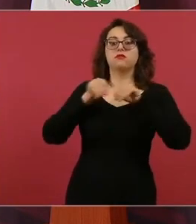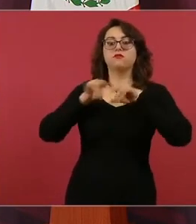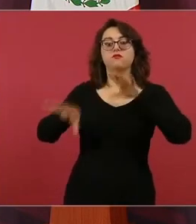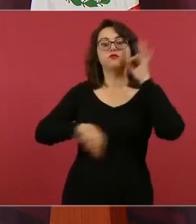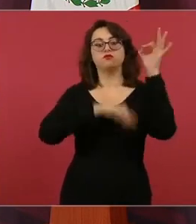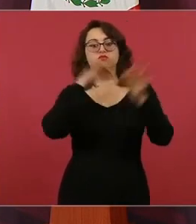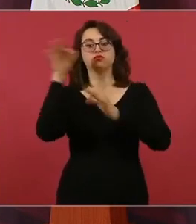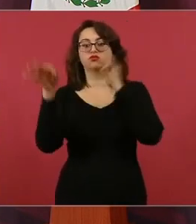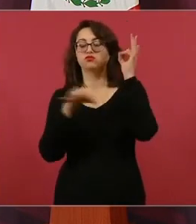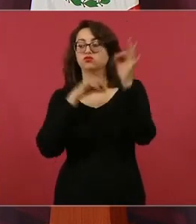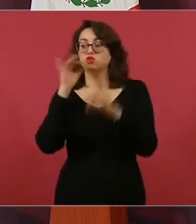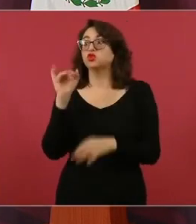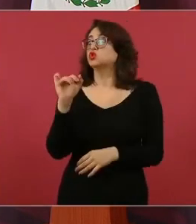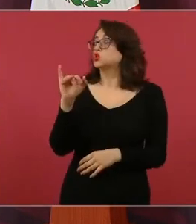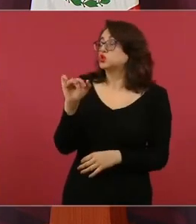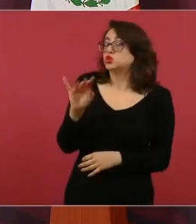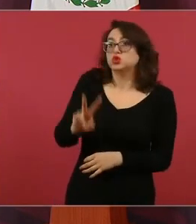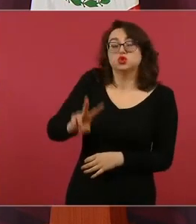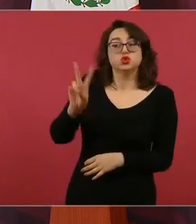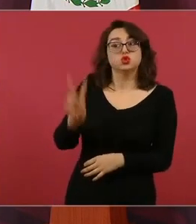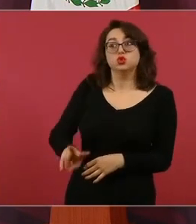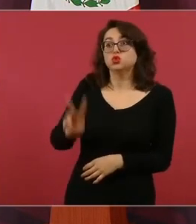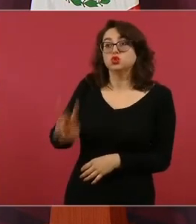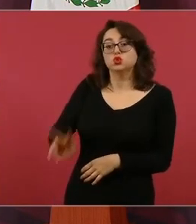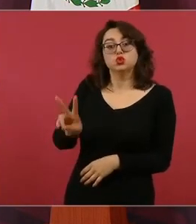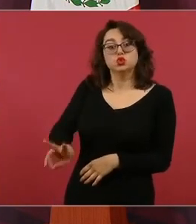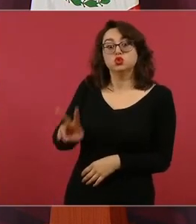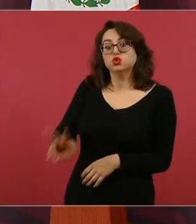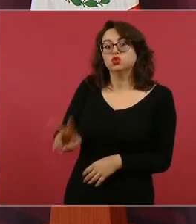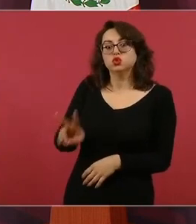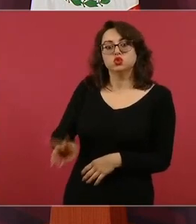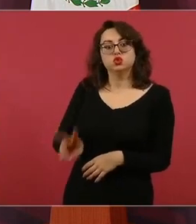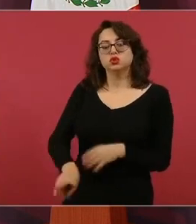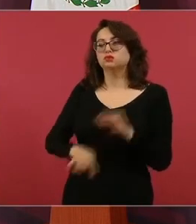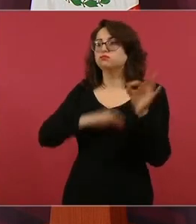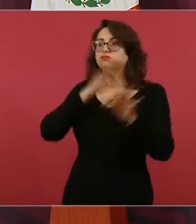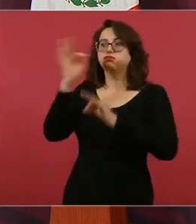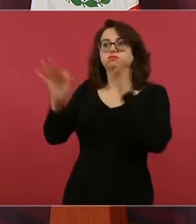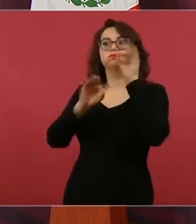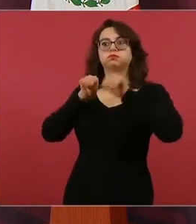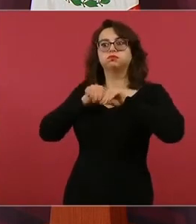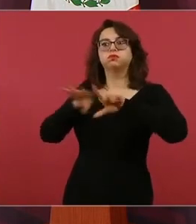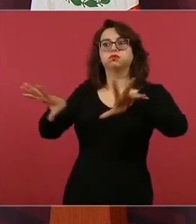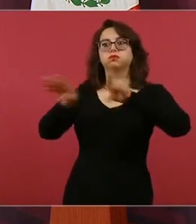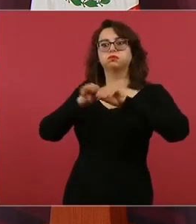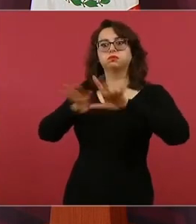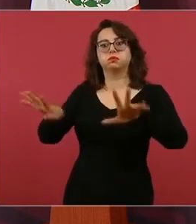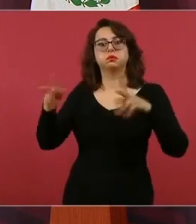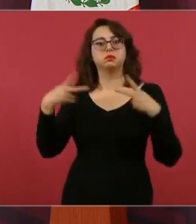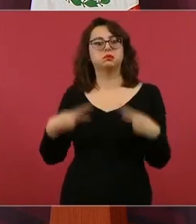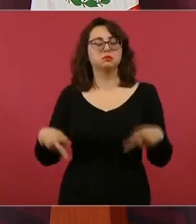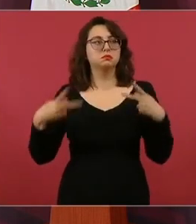en su papel de manipular, a todo lo que daba,